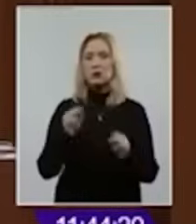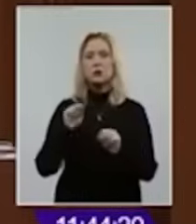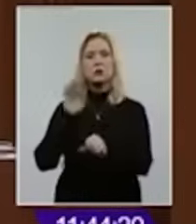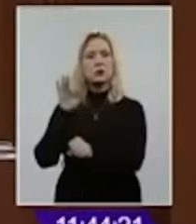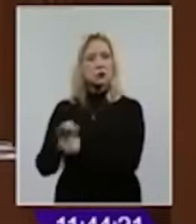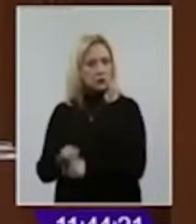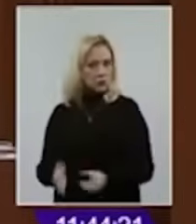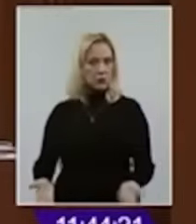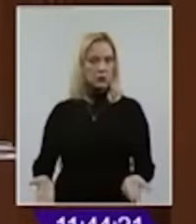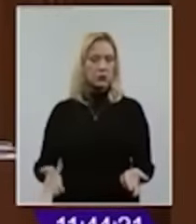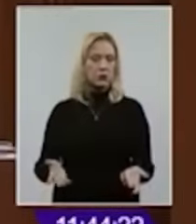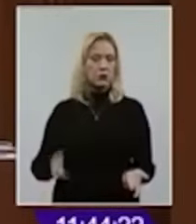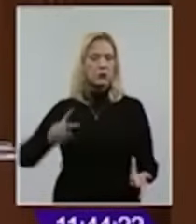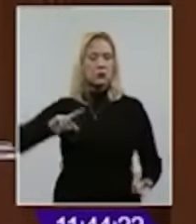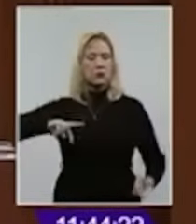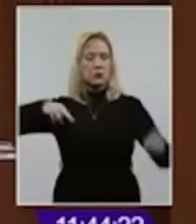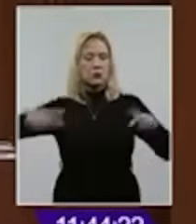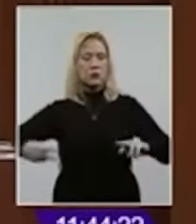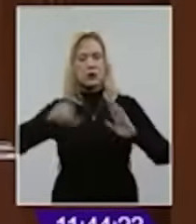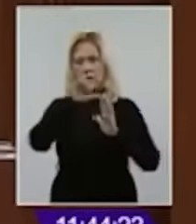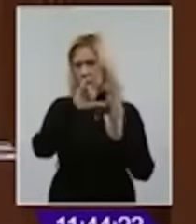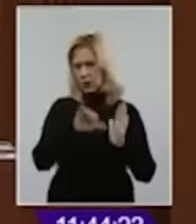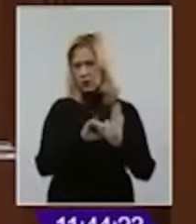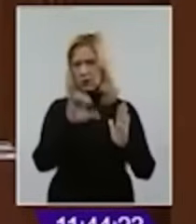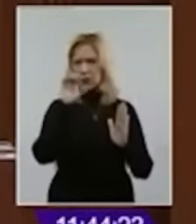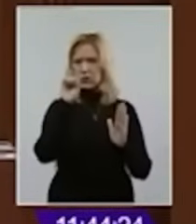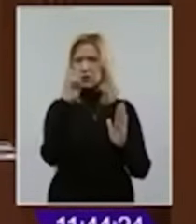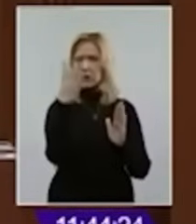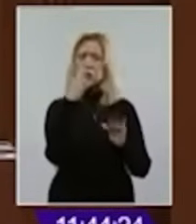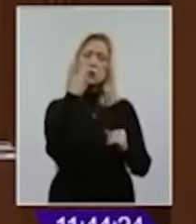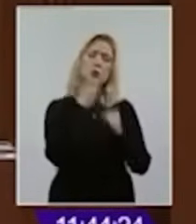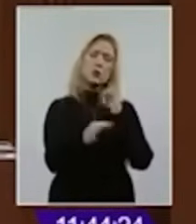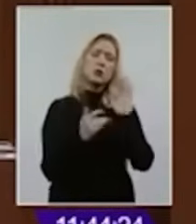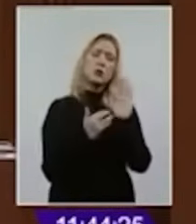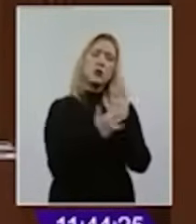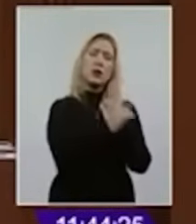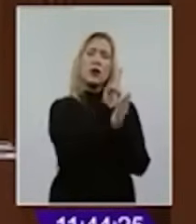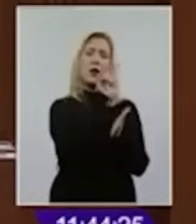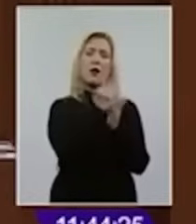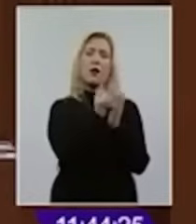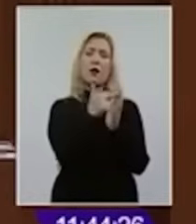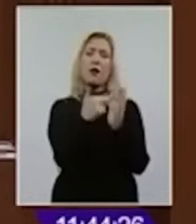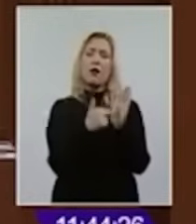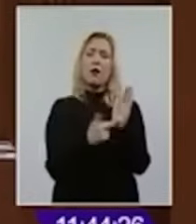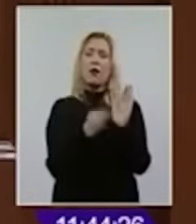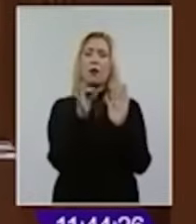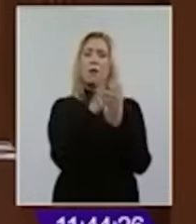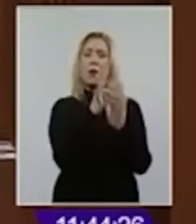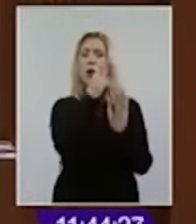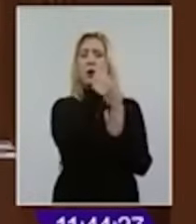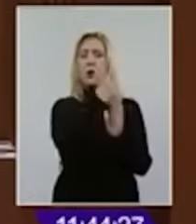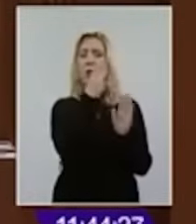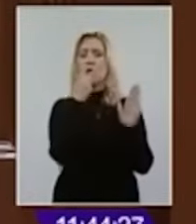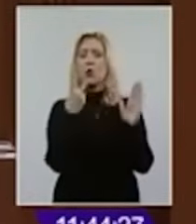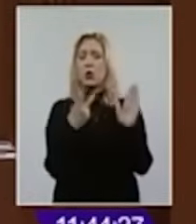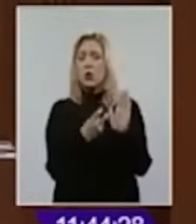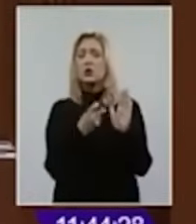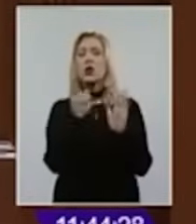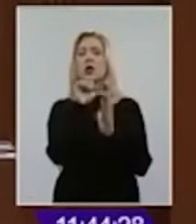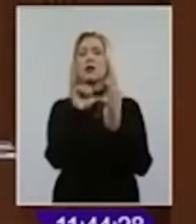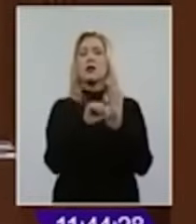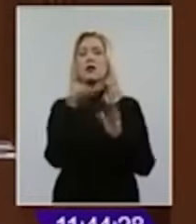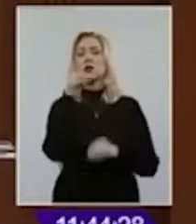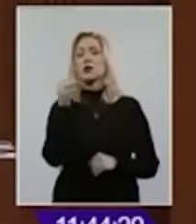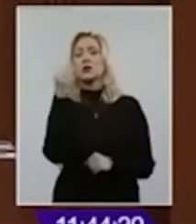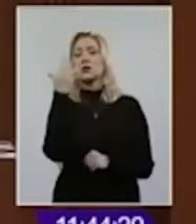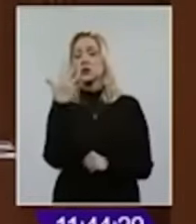contravención con el artículo 64, último párrafo de la Ley Reglamentaria de las fracciones 1 y 2 del artículo 105 de